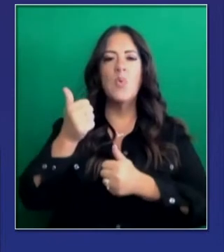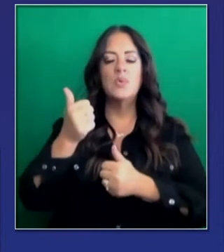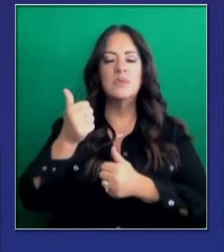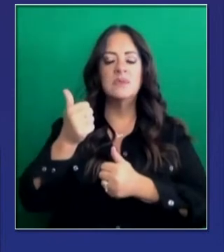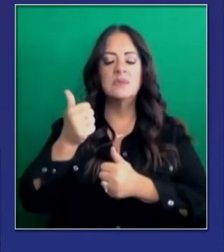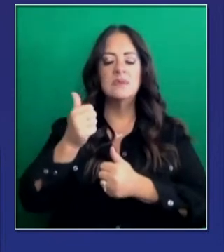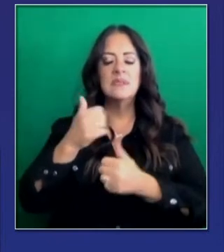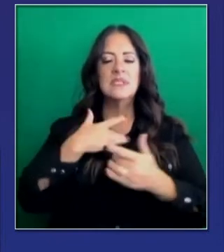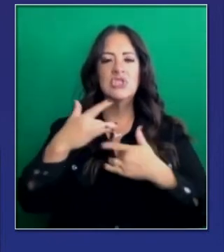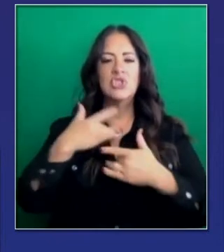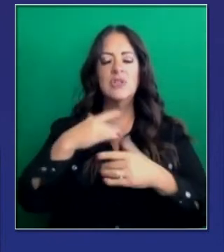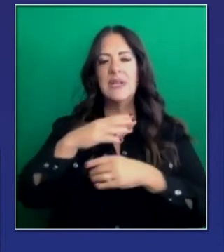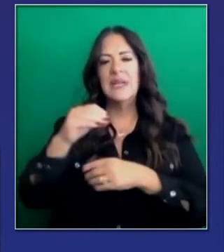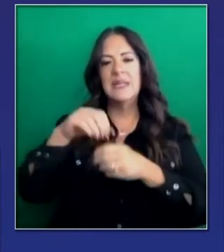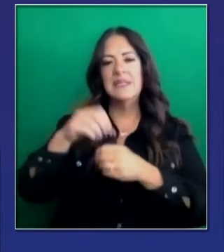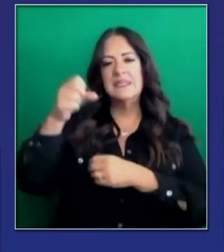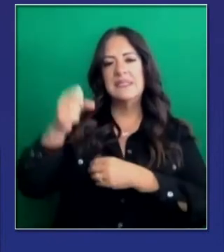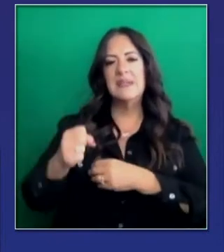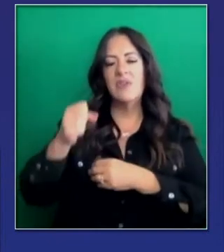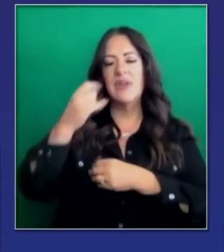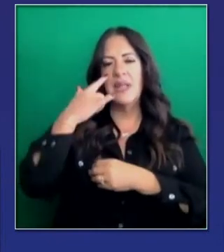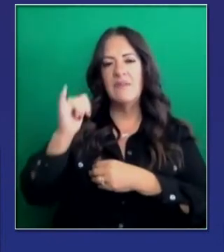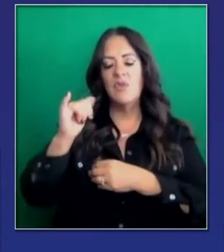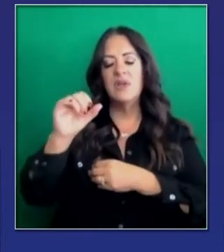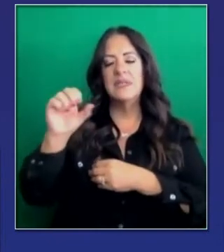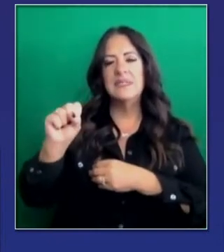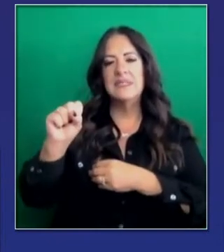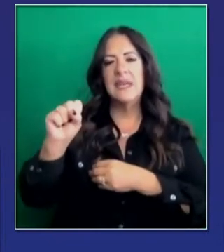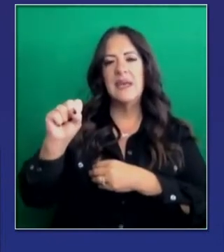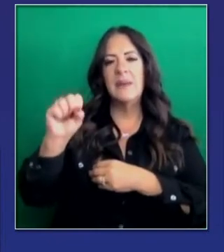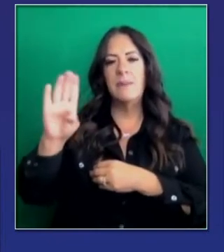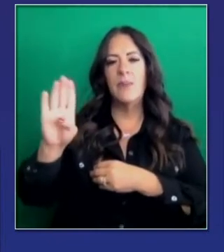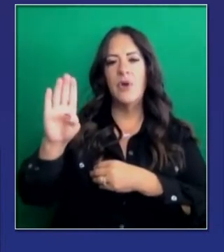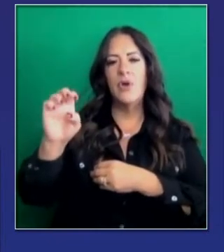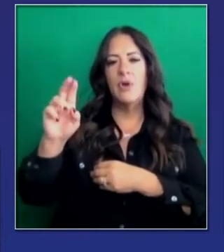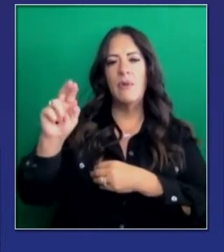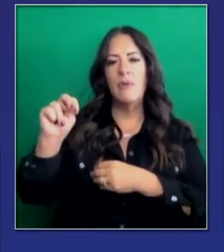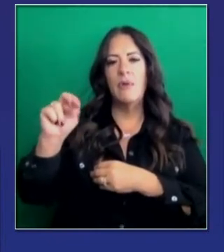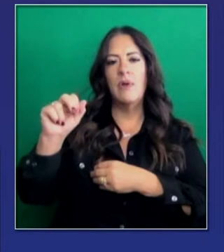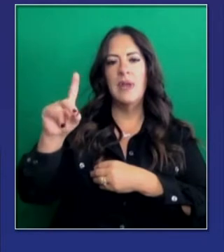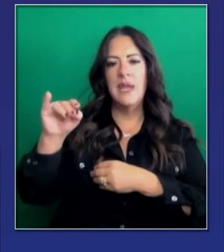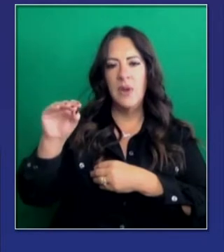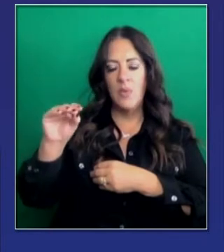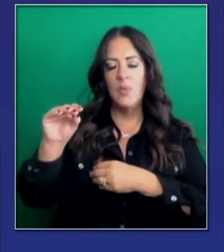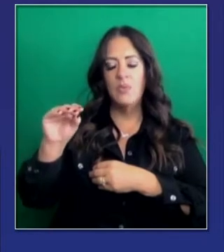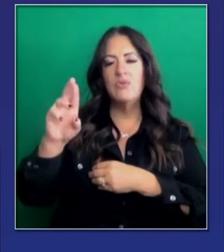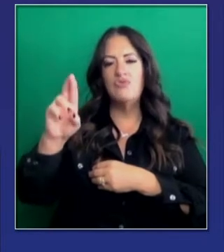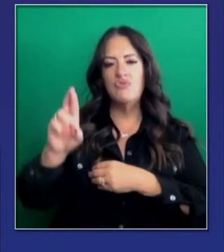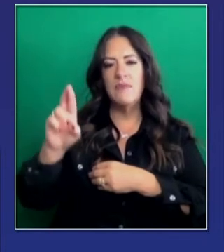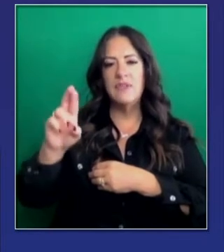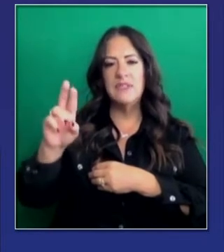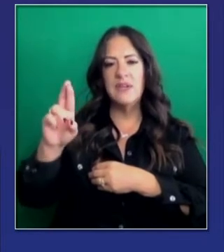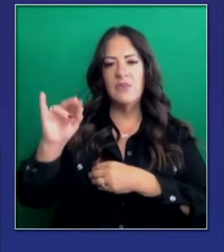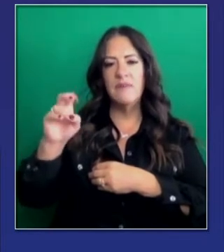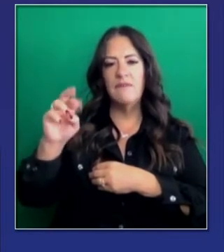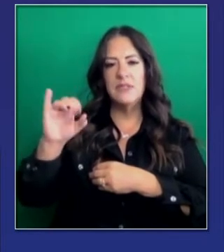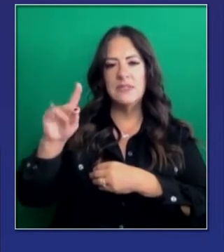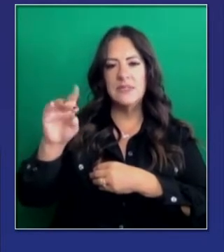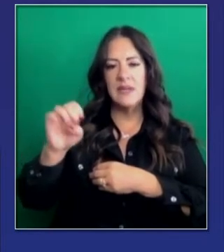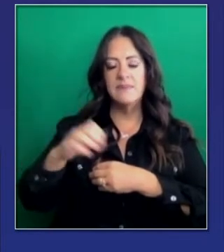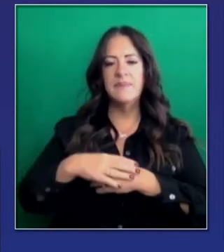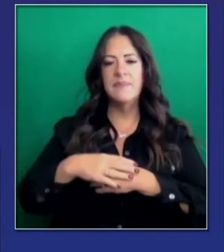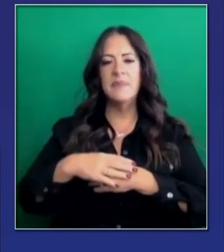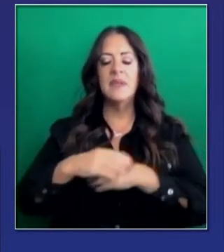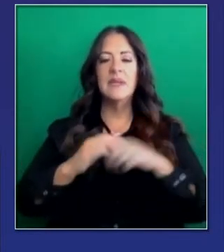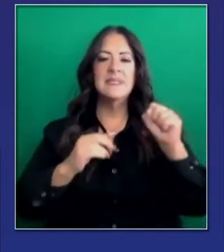california y en san bernardino y riverside y particularmente en el área de los ángeles en el área de la bahía se siente que hay preocupación